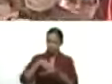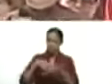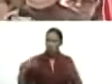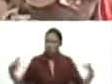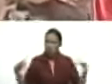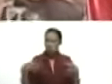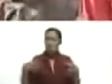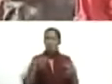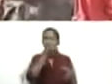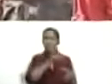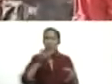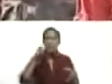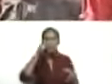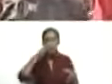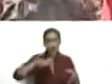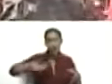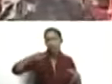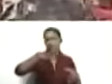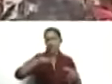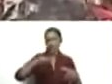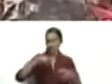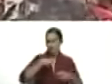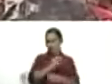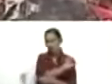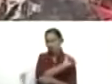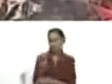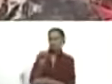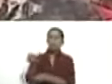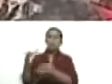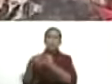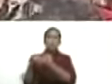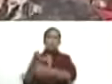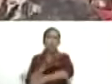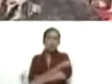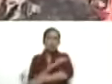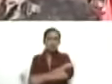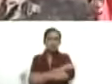ha derrotado a ustedes, apellido oligarca.